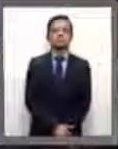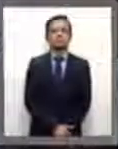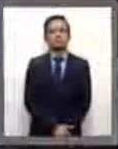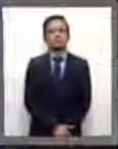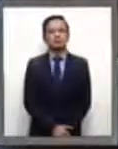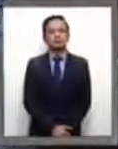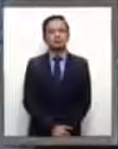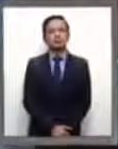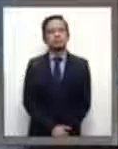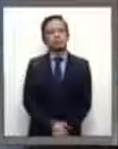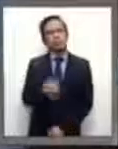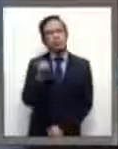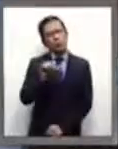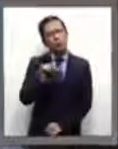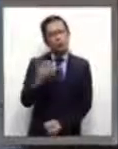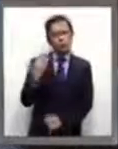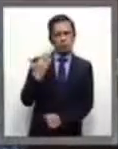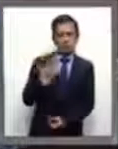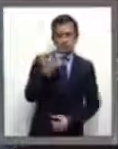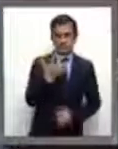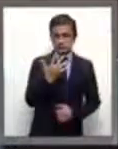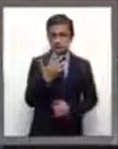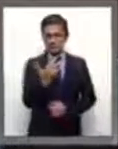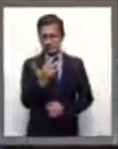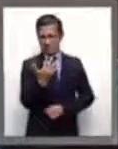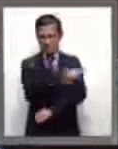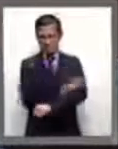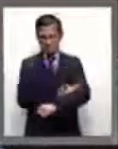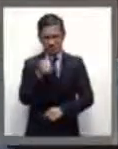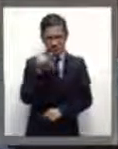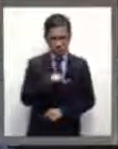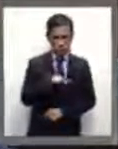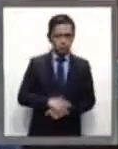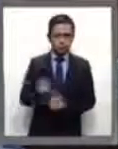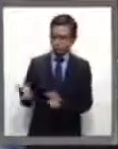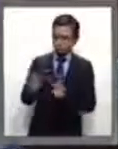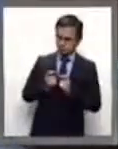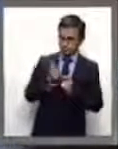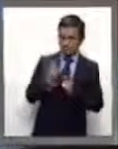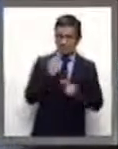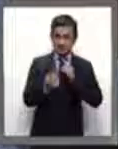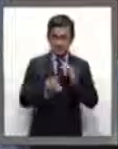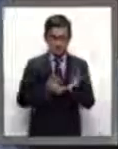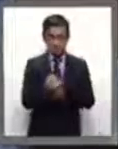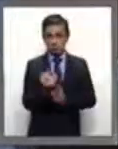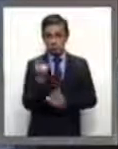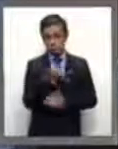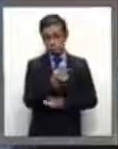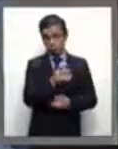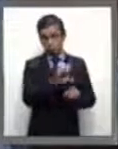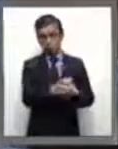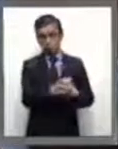A las 5:50 del día de hoy se nos entregó el dictamen por parte de la Comisión de